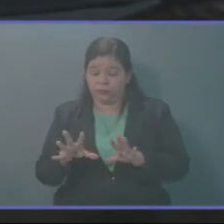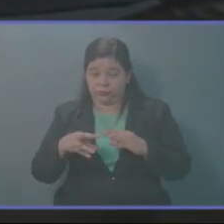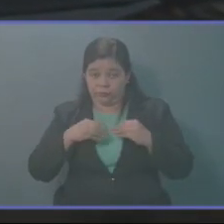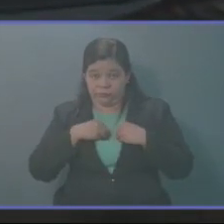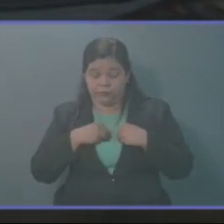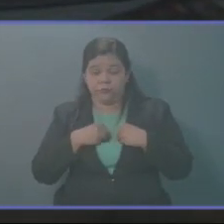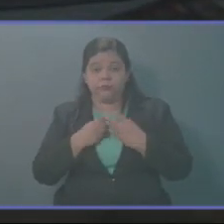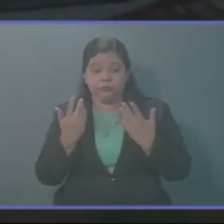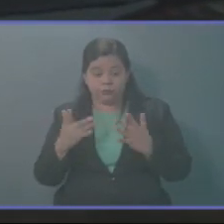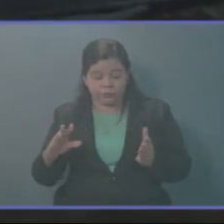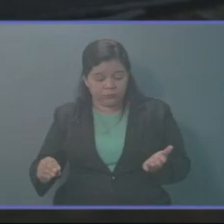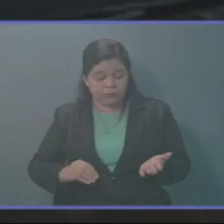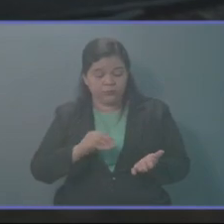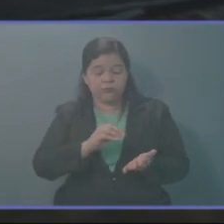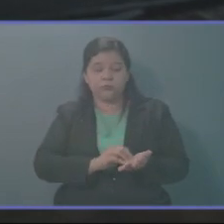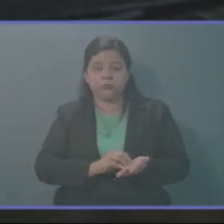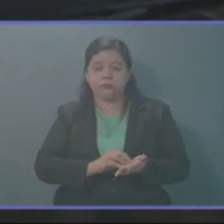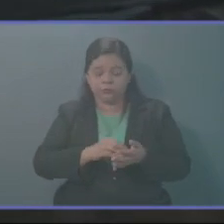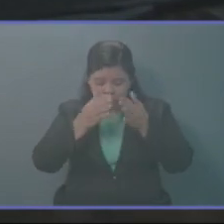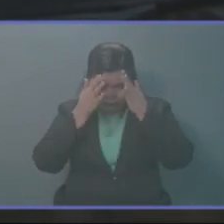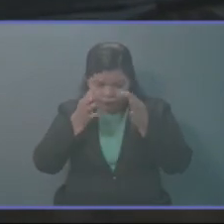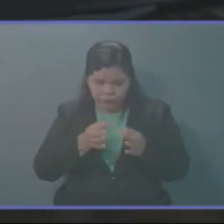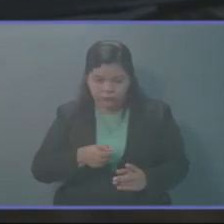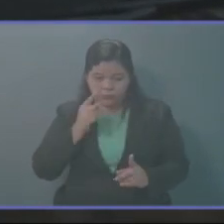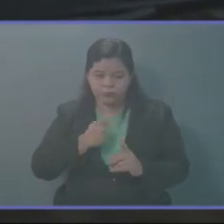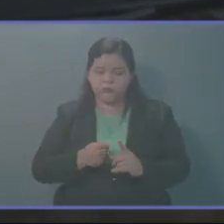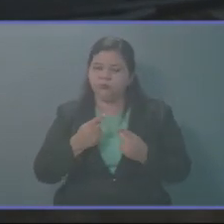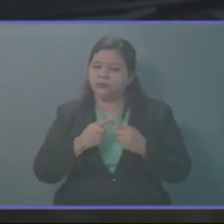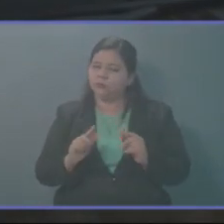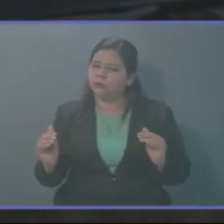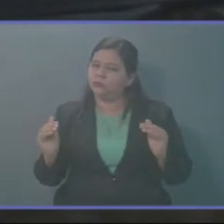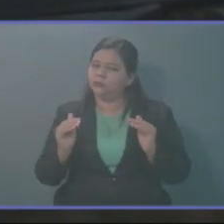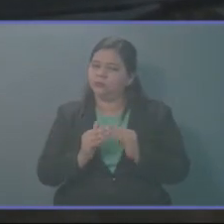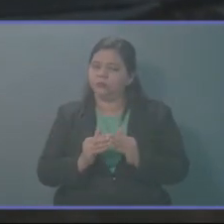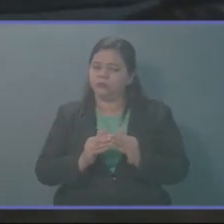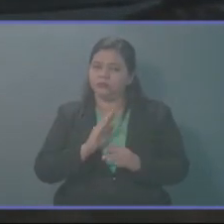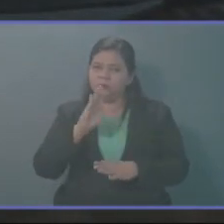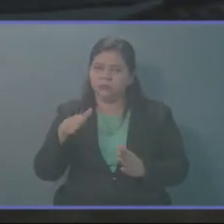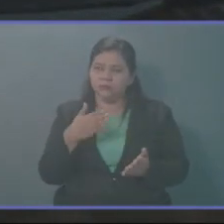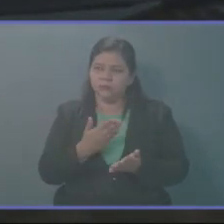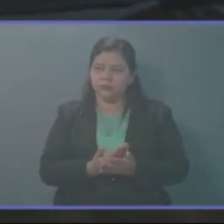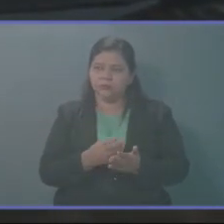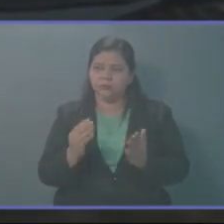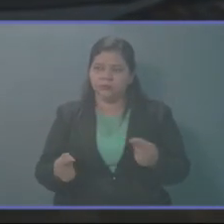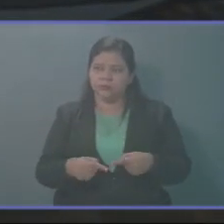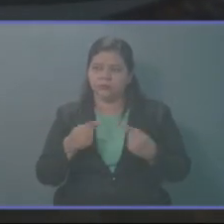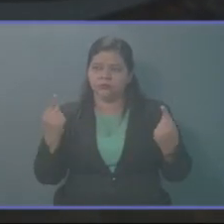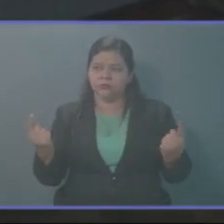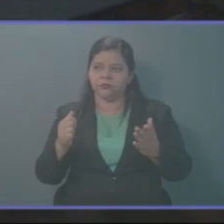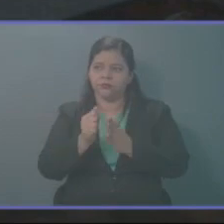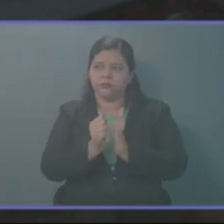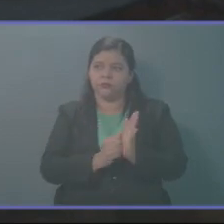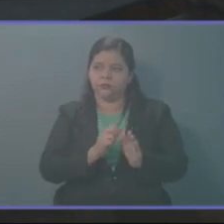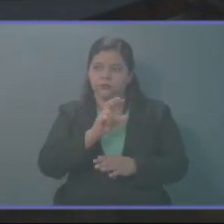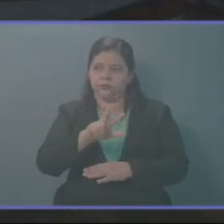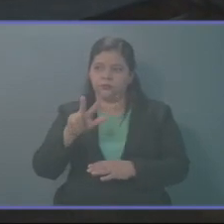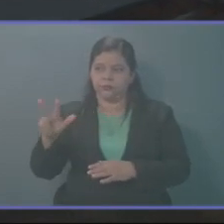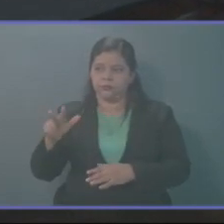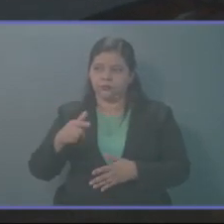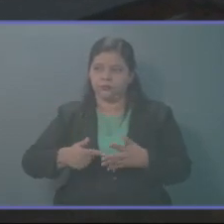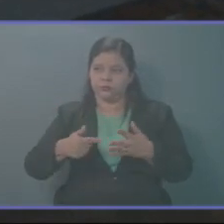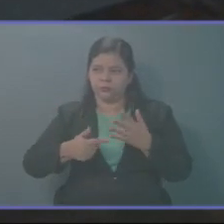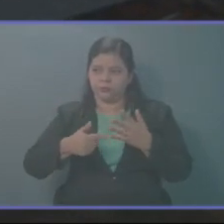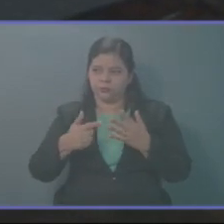ya hay en términos de la sentencia, pero también va en contra del sentido del artículo 33 de la ley de